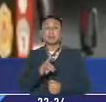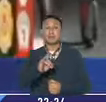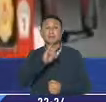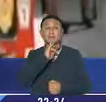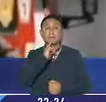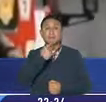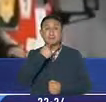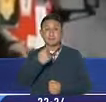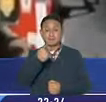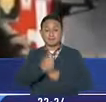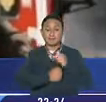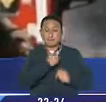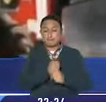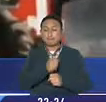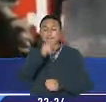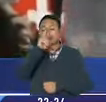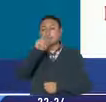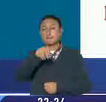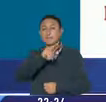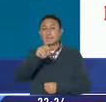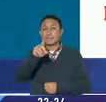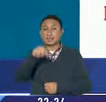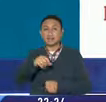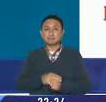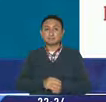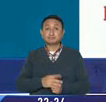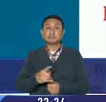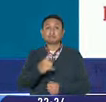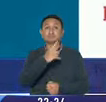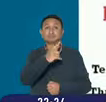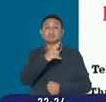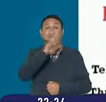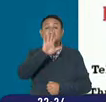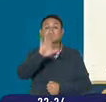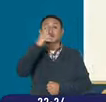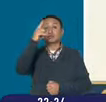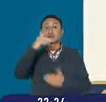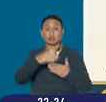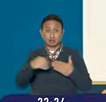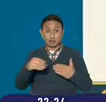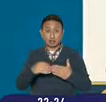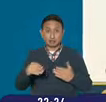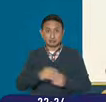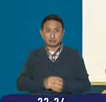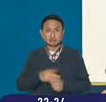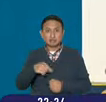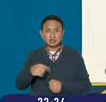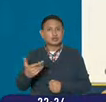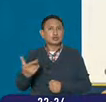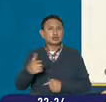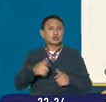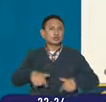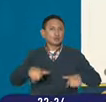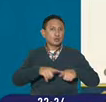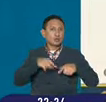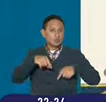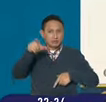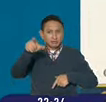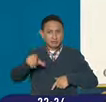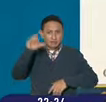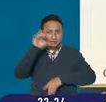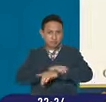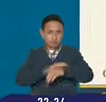anunció en el año 2021 que ofrece una recompensa de hasta $5 millones por información que pueda conducir al arresto